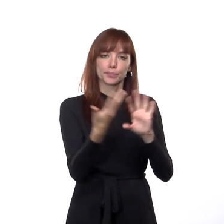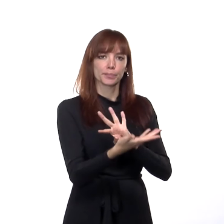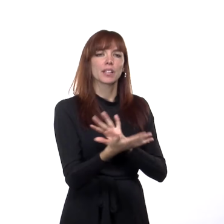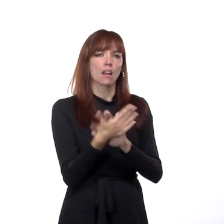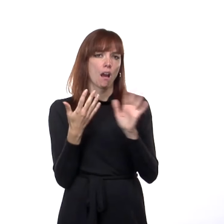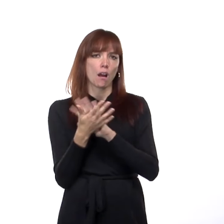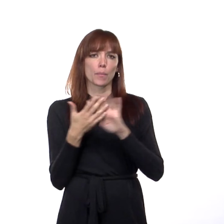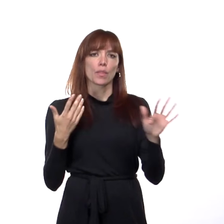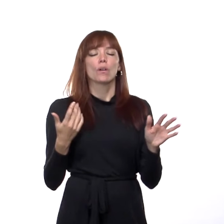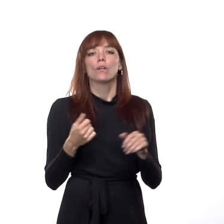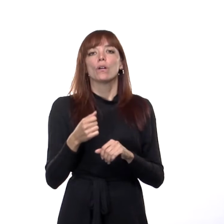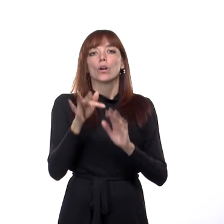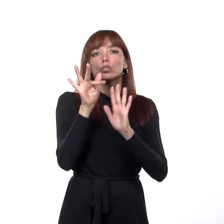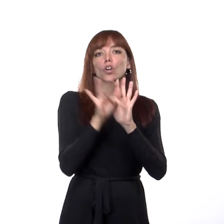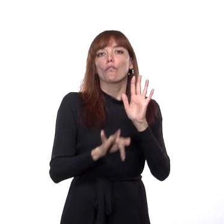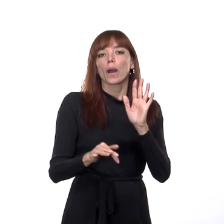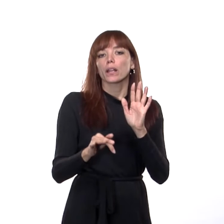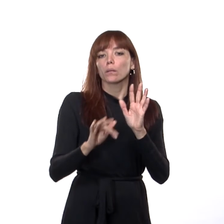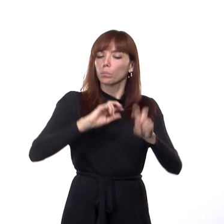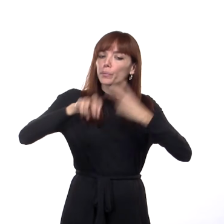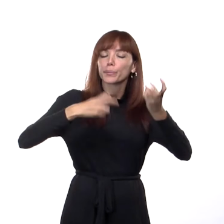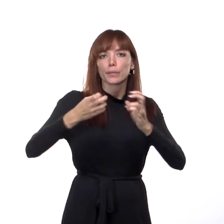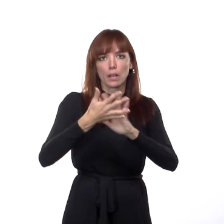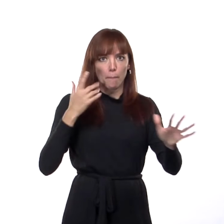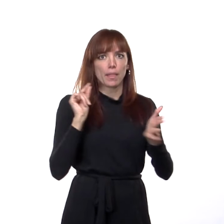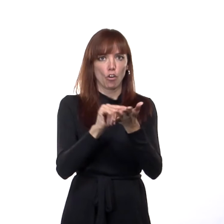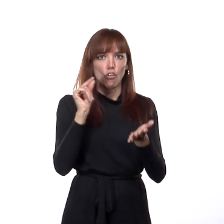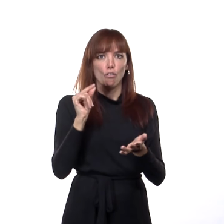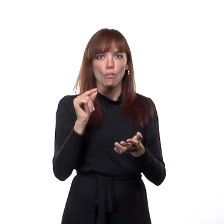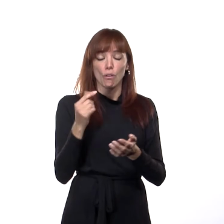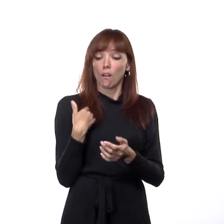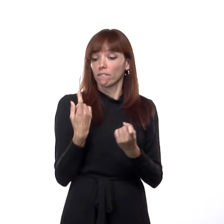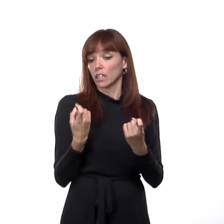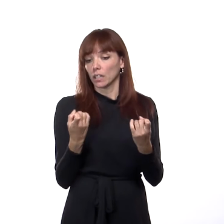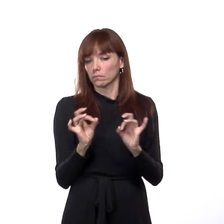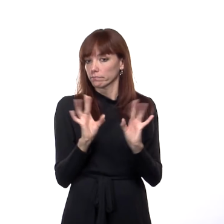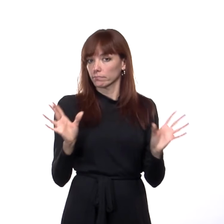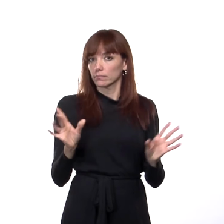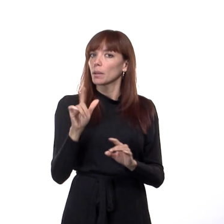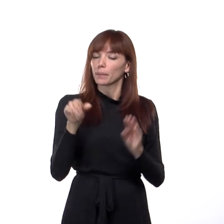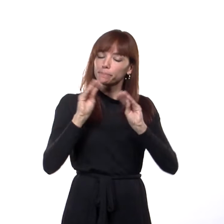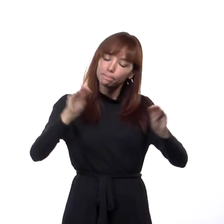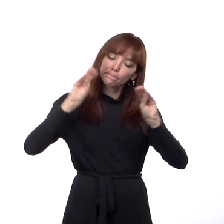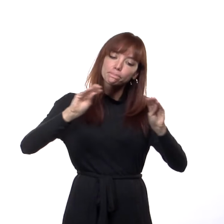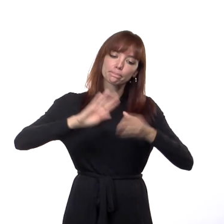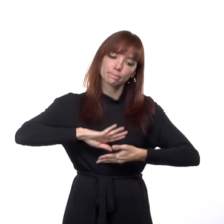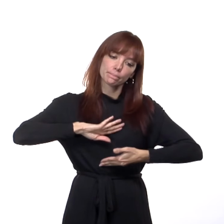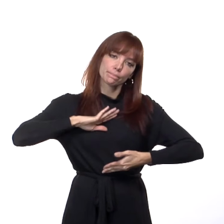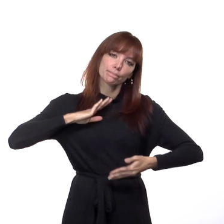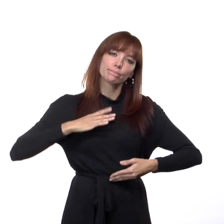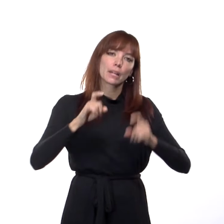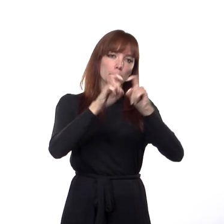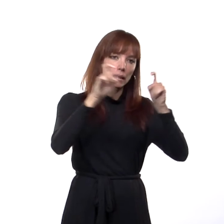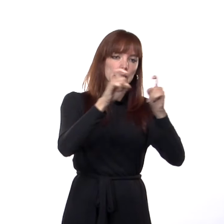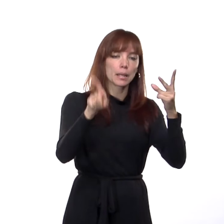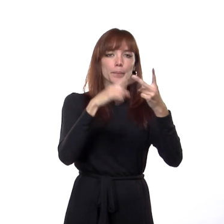en los software se están actualizando muy y rápido y hace falta por supuesto muchísima formación de los operadores y